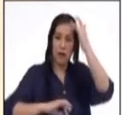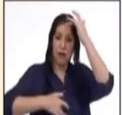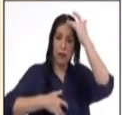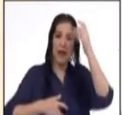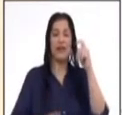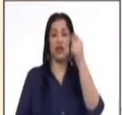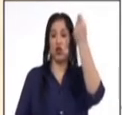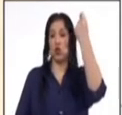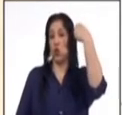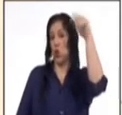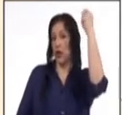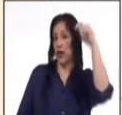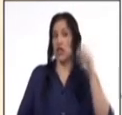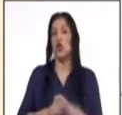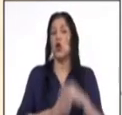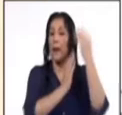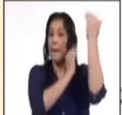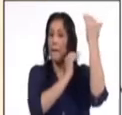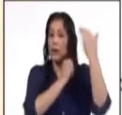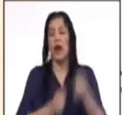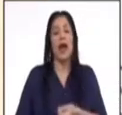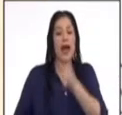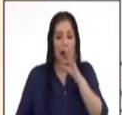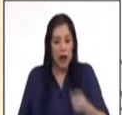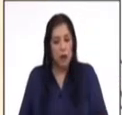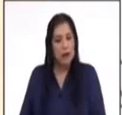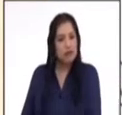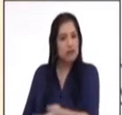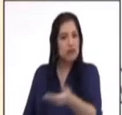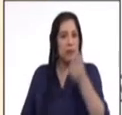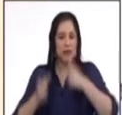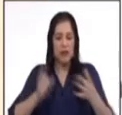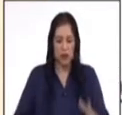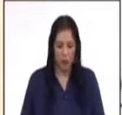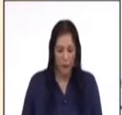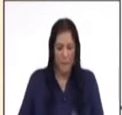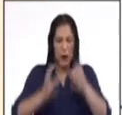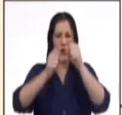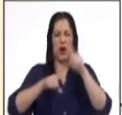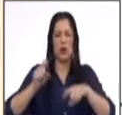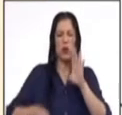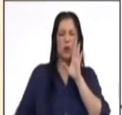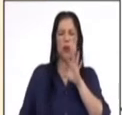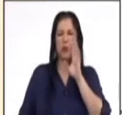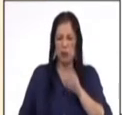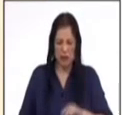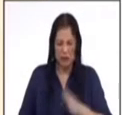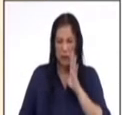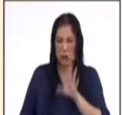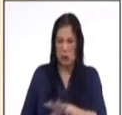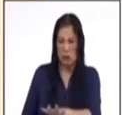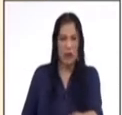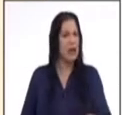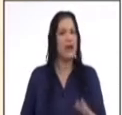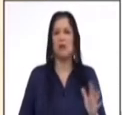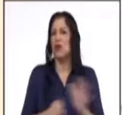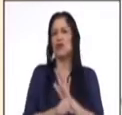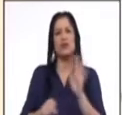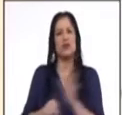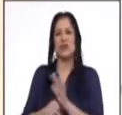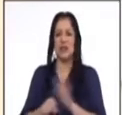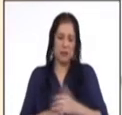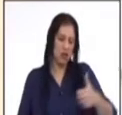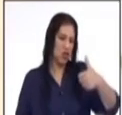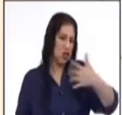y Piura, el agua distribuida por las municipalidades era extraída de pozos, algunos contaminados por el desagüe, y era insuficientemente